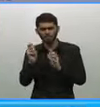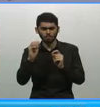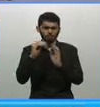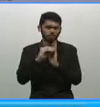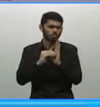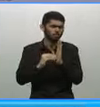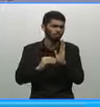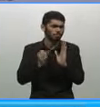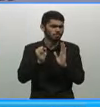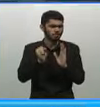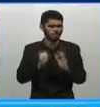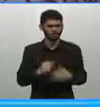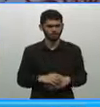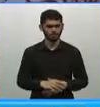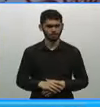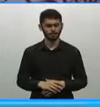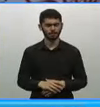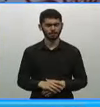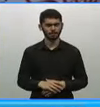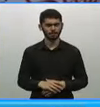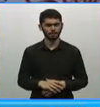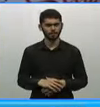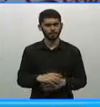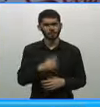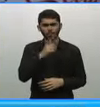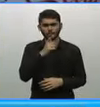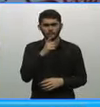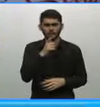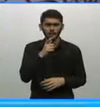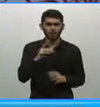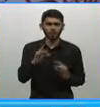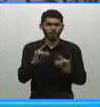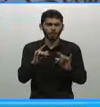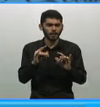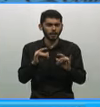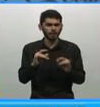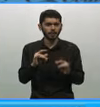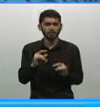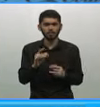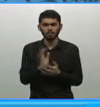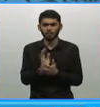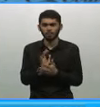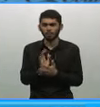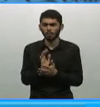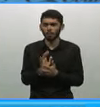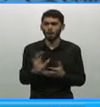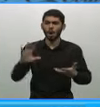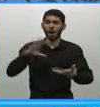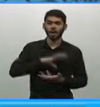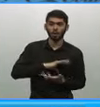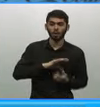teniendo continuidad dentro de la selección. A veces es muy difícil sostener a un futbolista, y mucho más un arquero que a lo mejor no